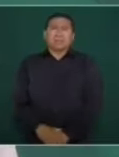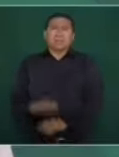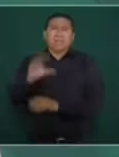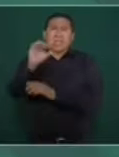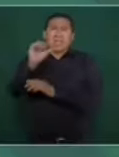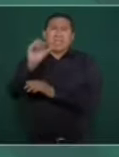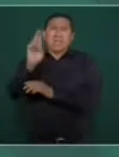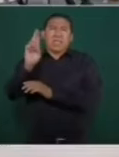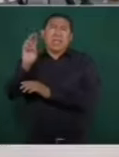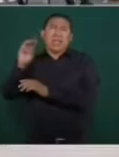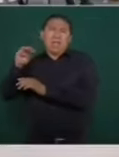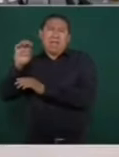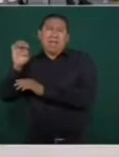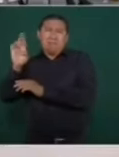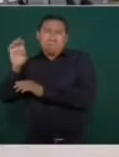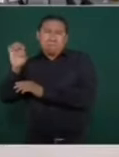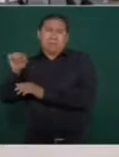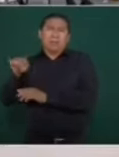Carmen Aristegui,